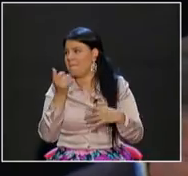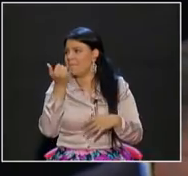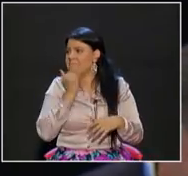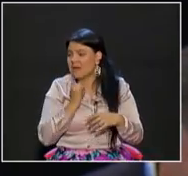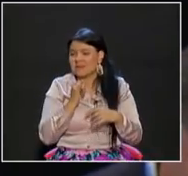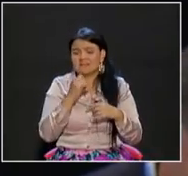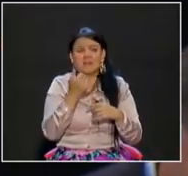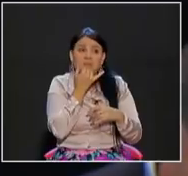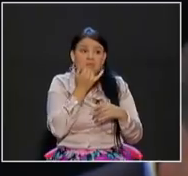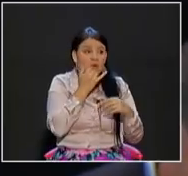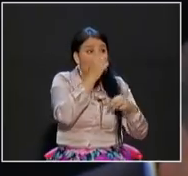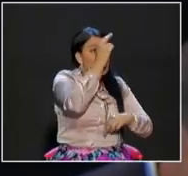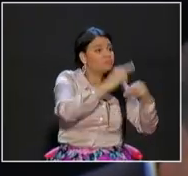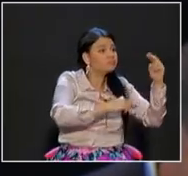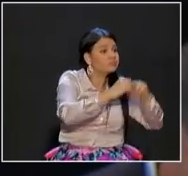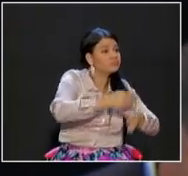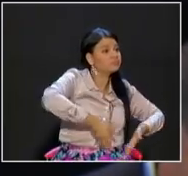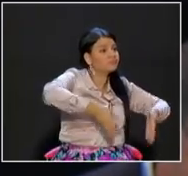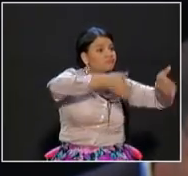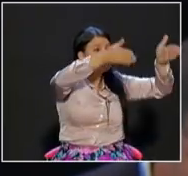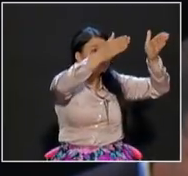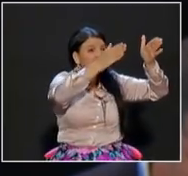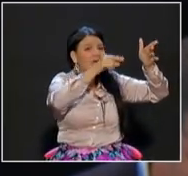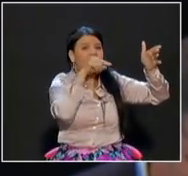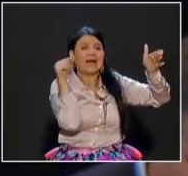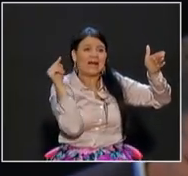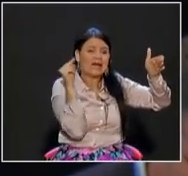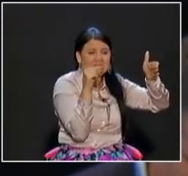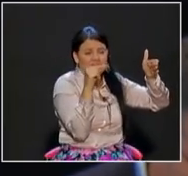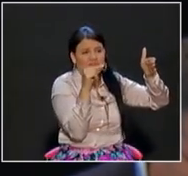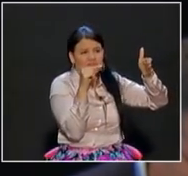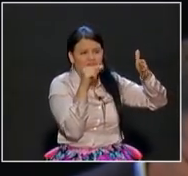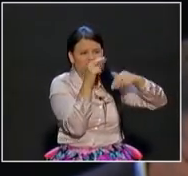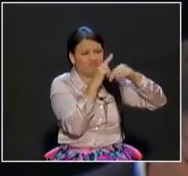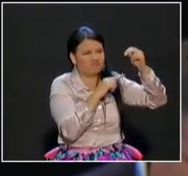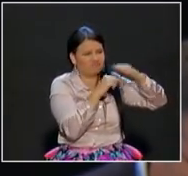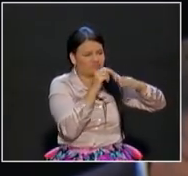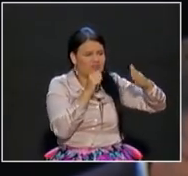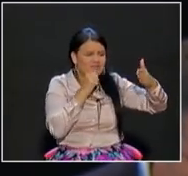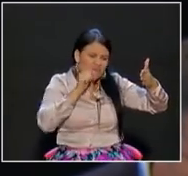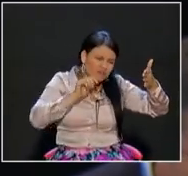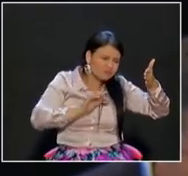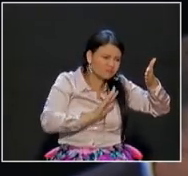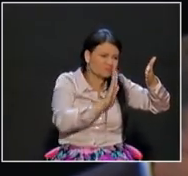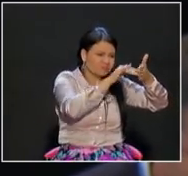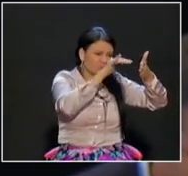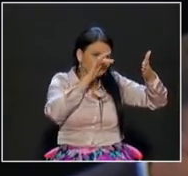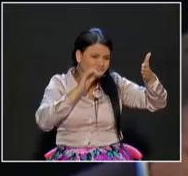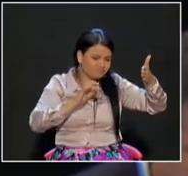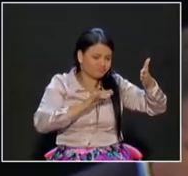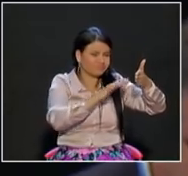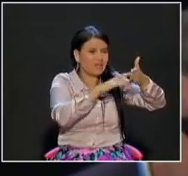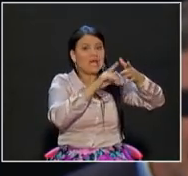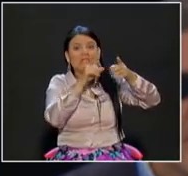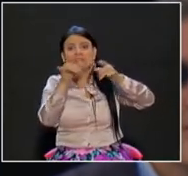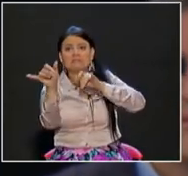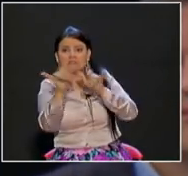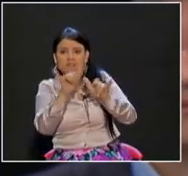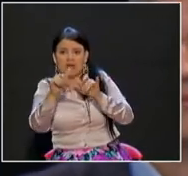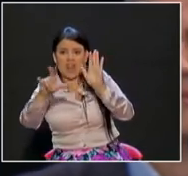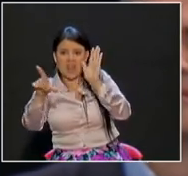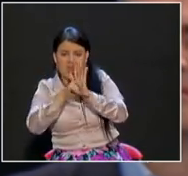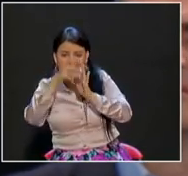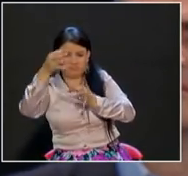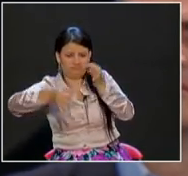jurídico las tenemos que desligar para avanzar si antioquia termina como va a terminar y desvirtuando vamos a pasar del